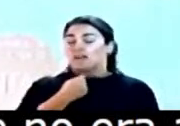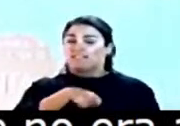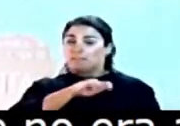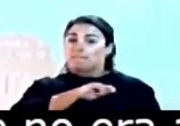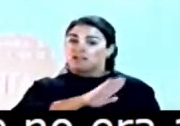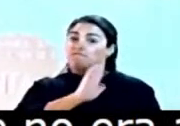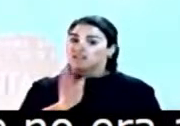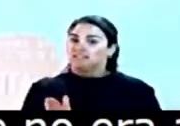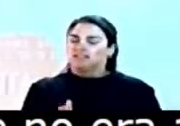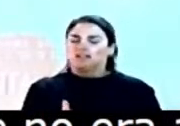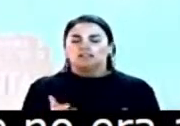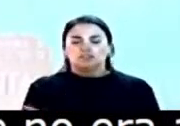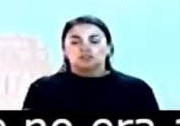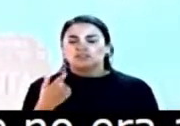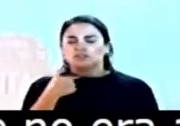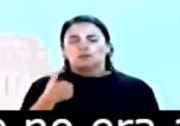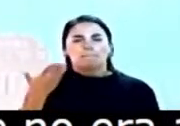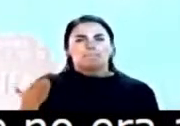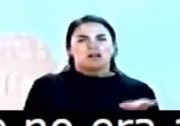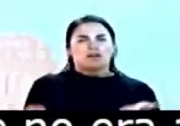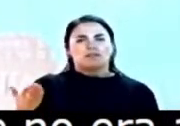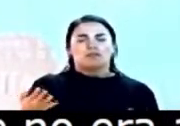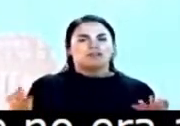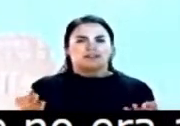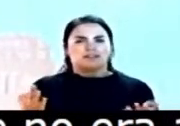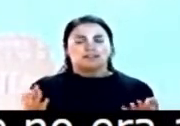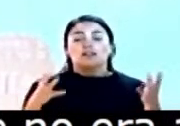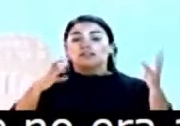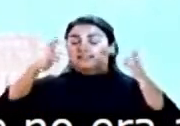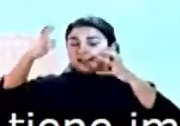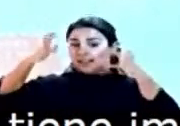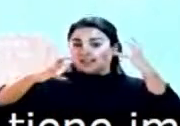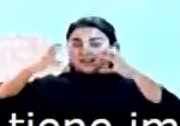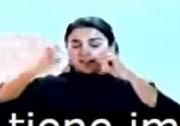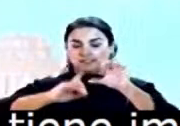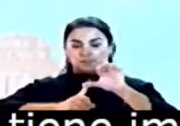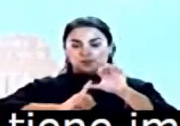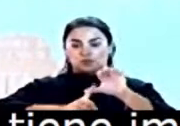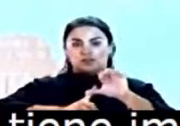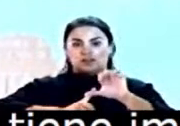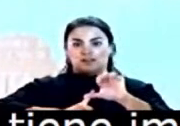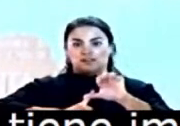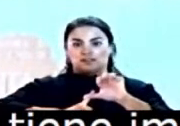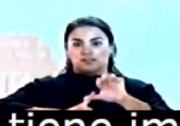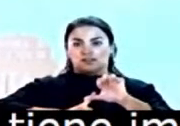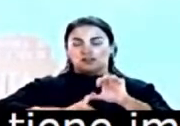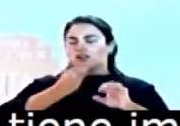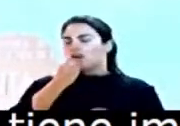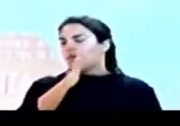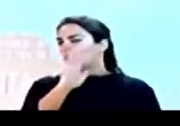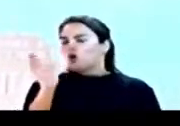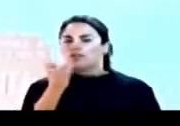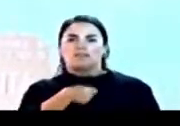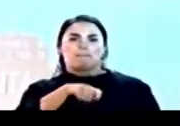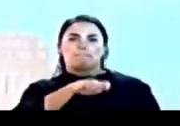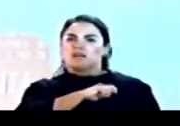Nosotros, como digo, la valoración que hacemos es que la ganadería de Extremadura es de las mejores de España.